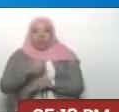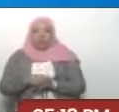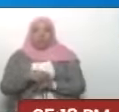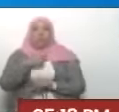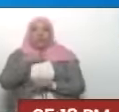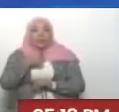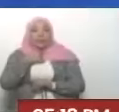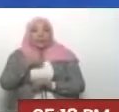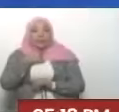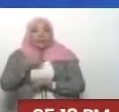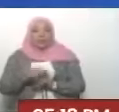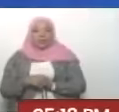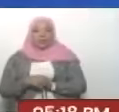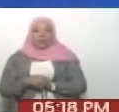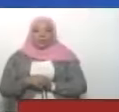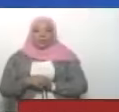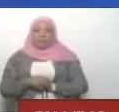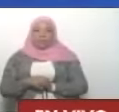¿verdad? Porque